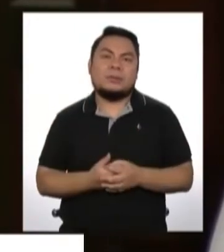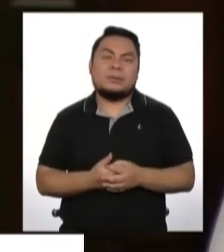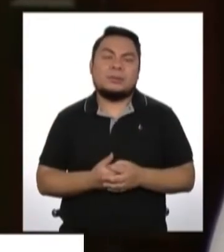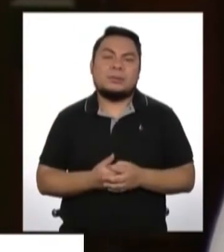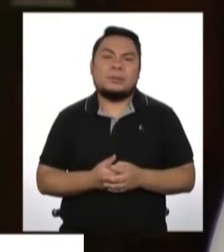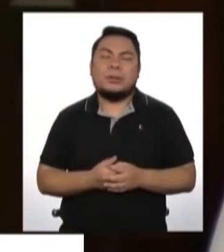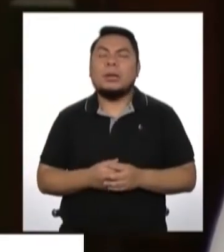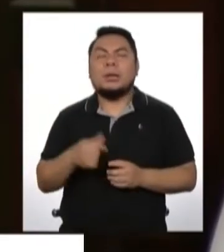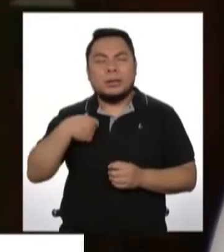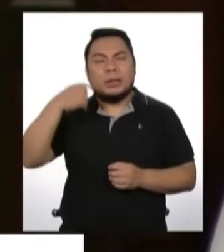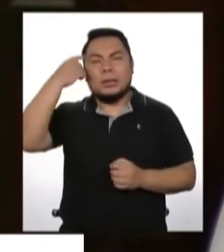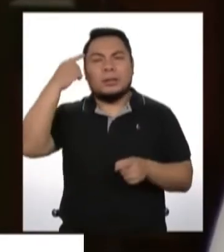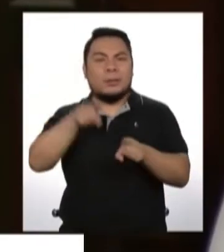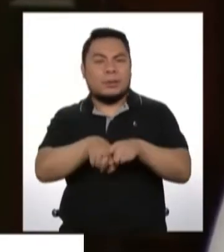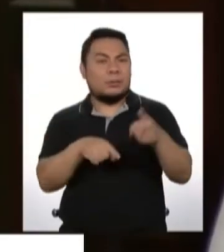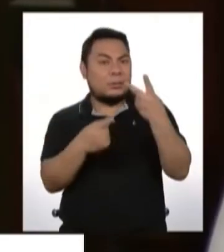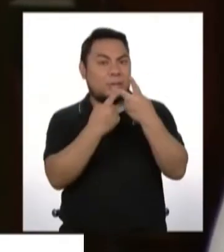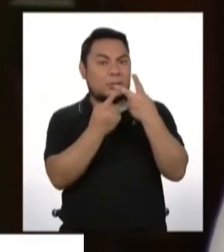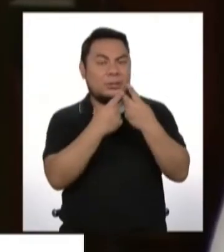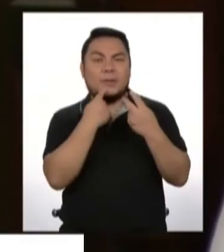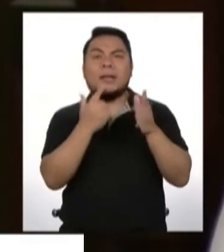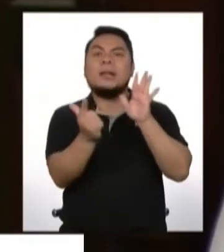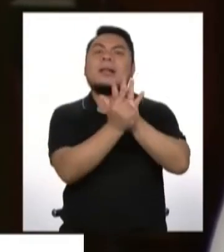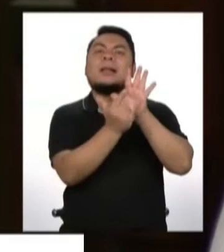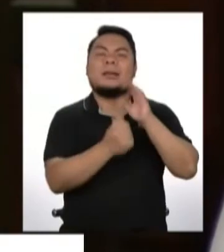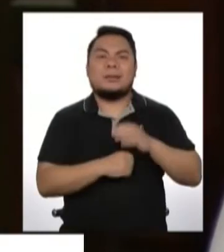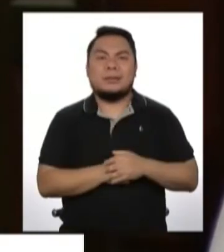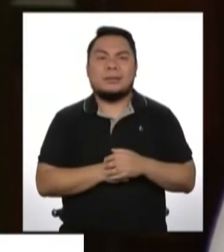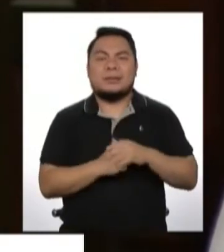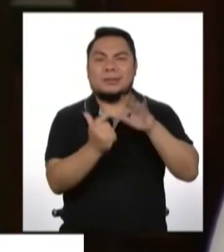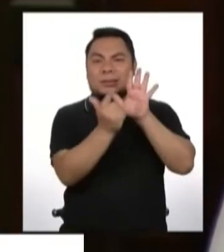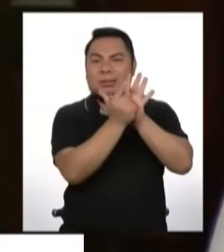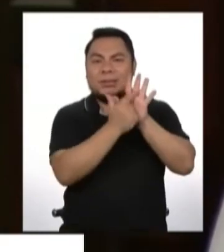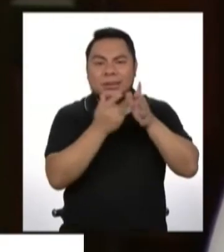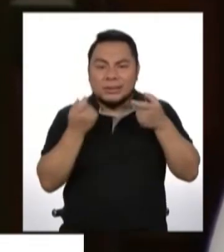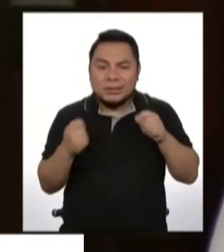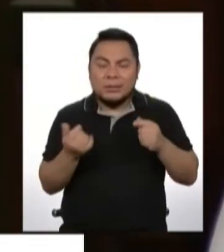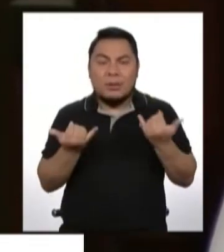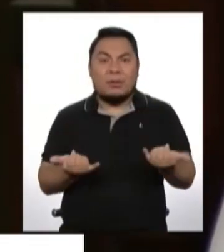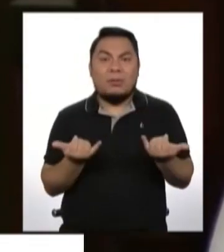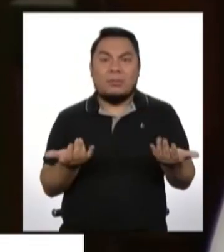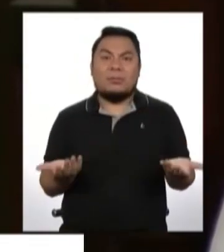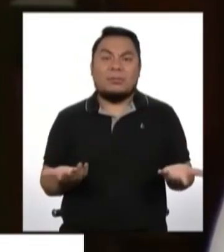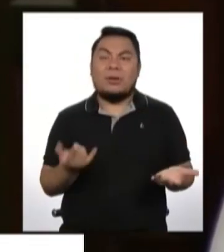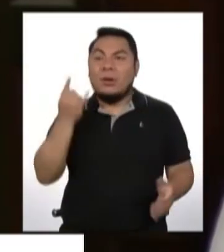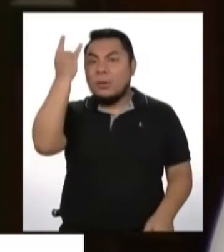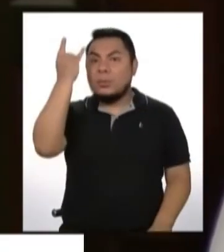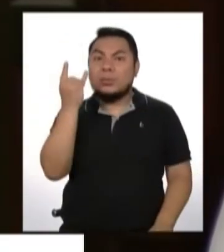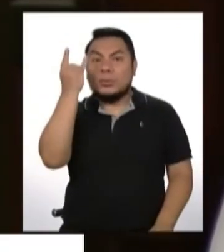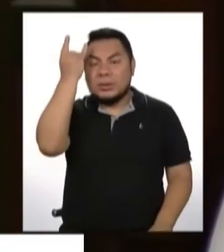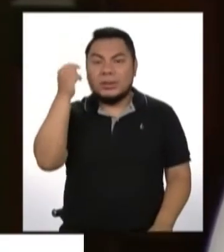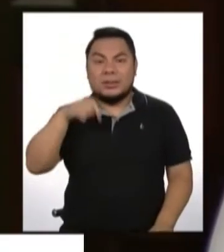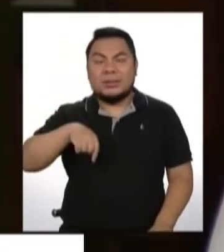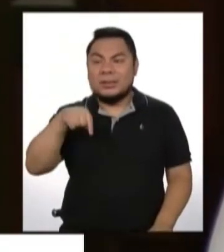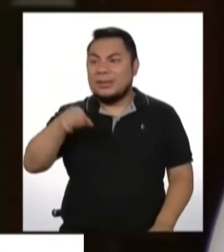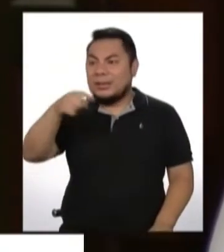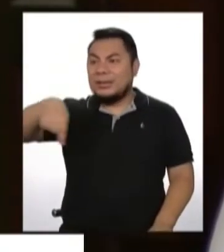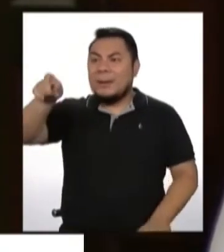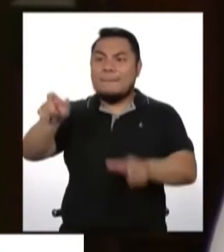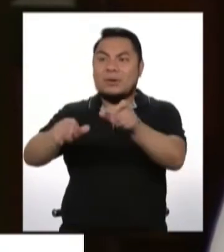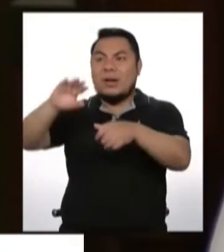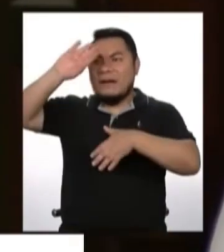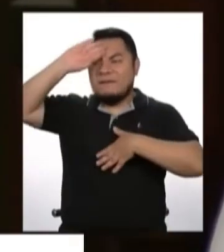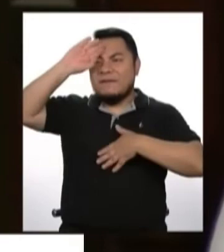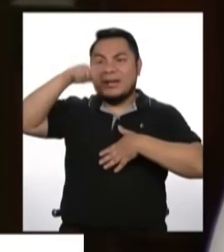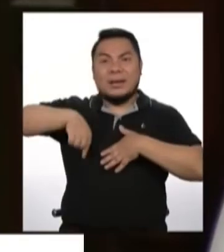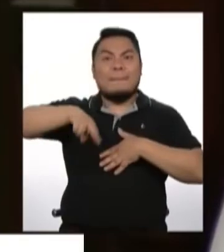El segundo criterio que usamos es la ley. Tratamos en estas condiciones de urgencia que nuestro paciente necesita, que